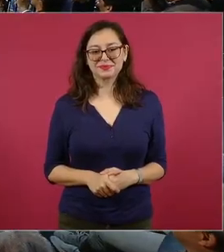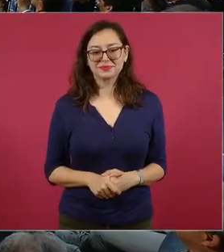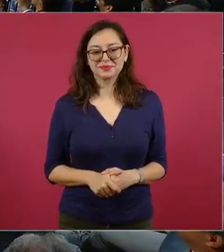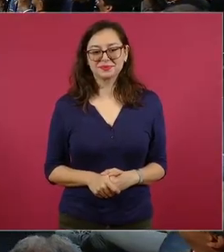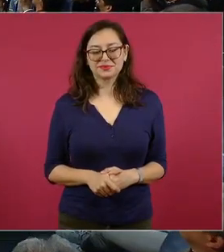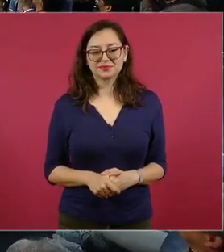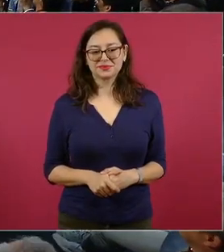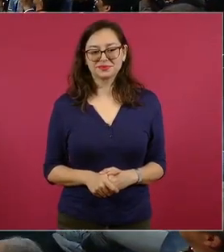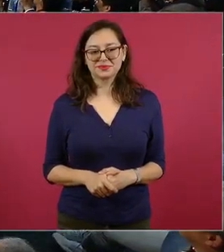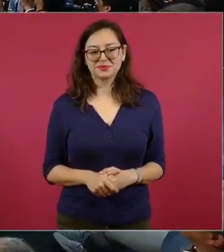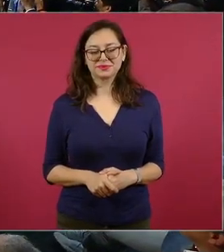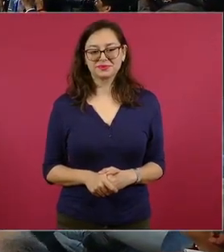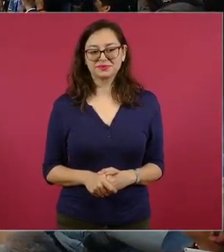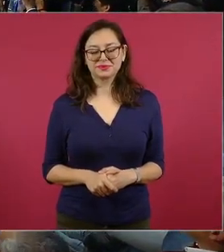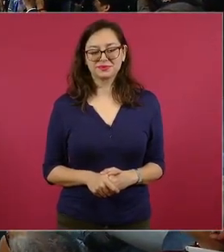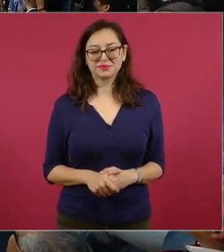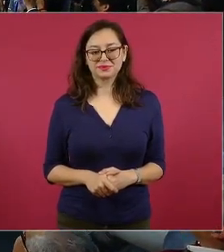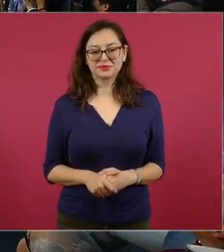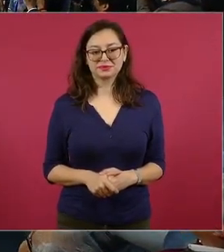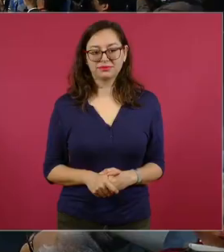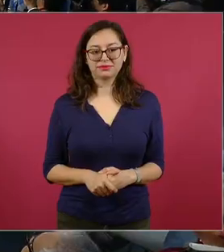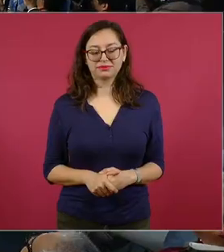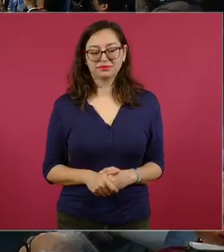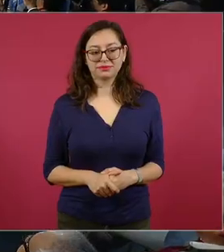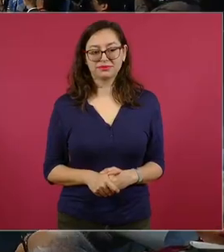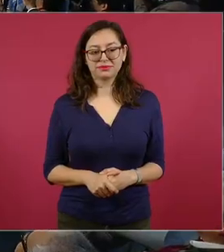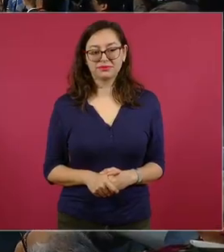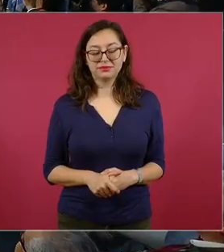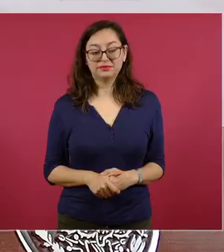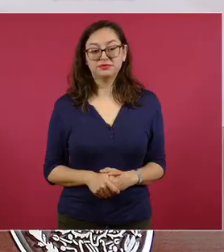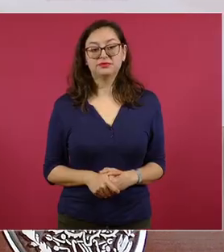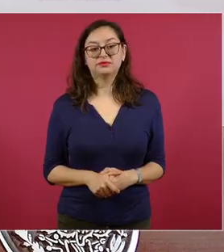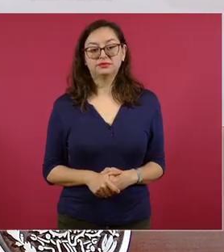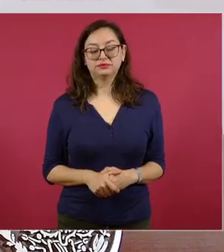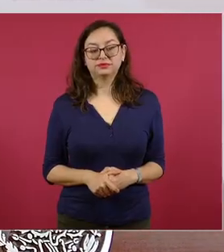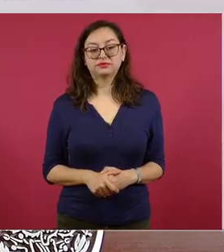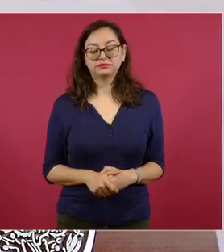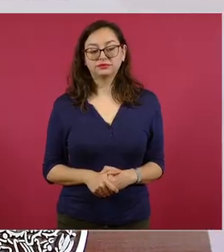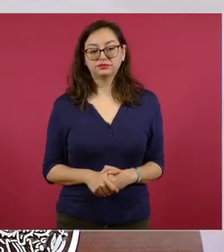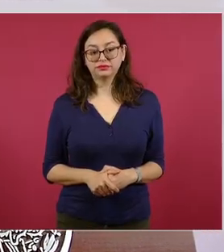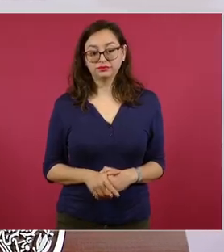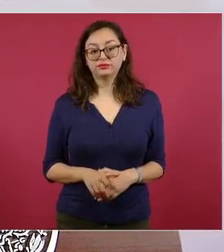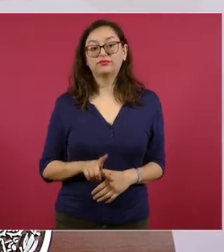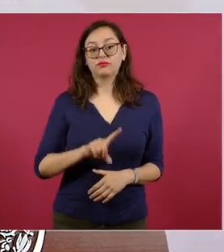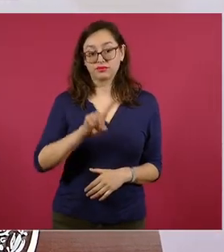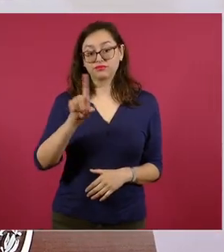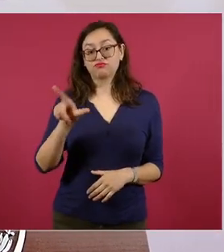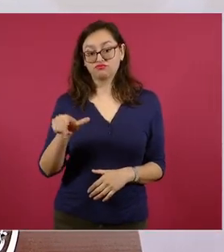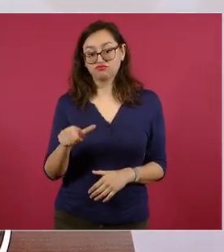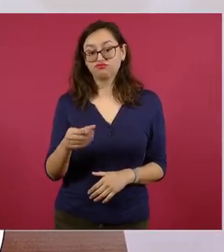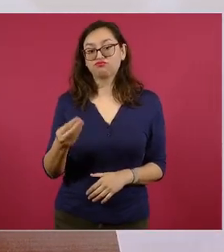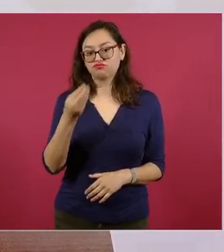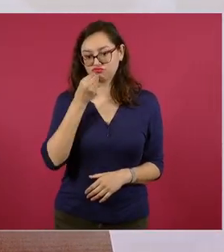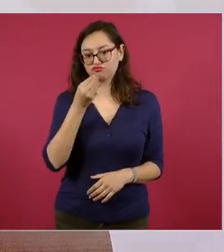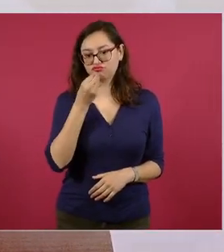Ah, tengo una comida con algunos presidentes y ya de